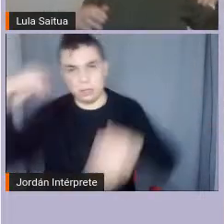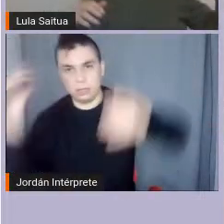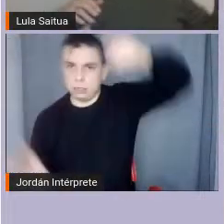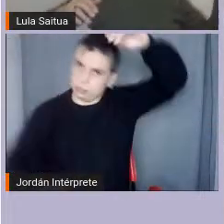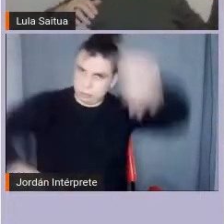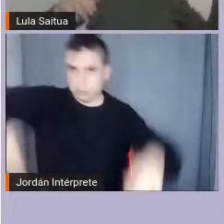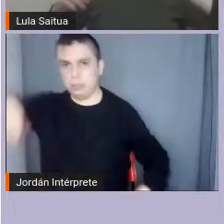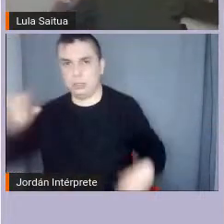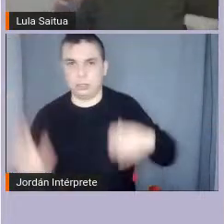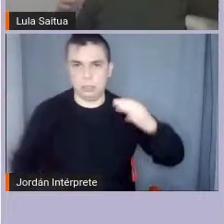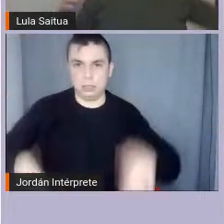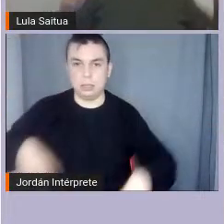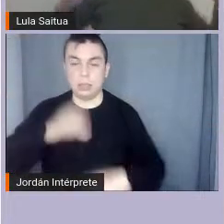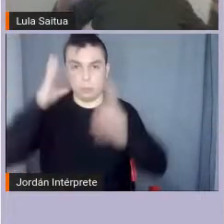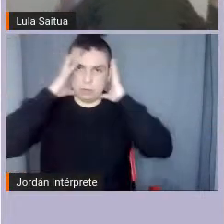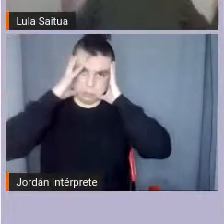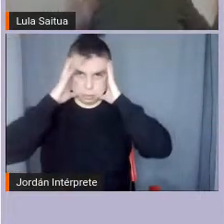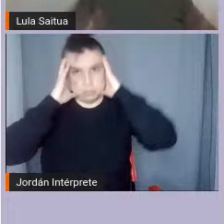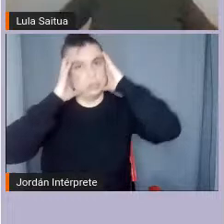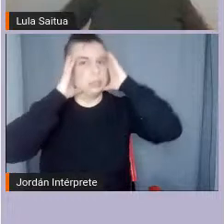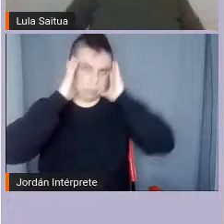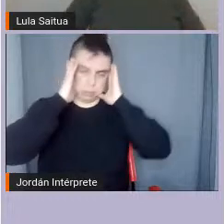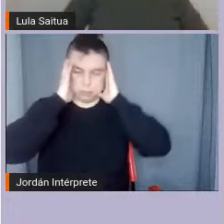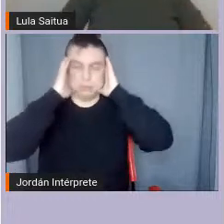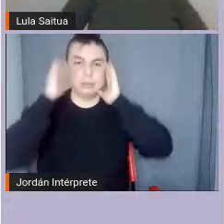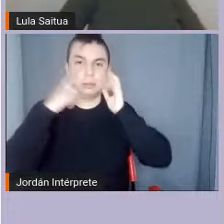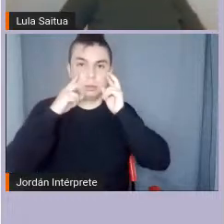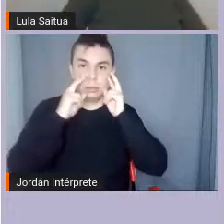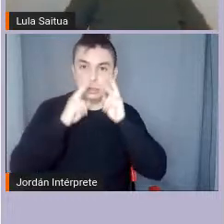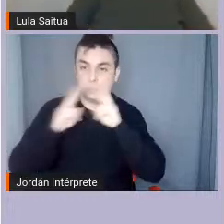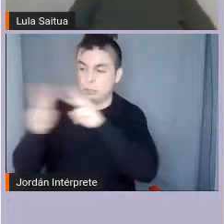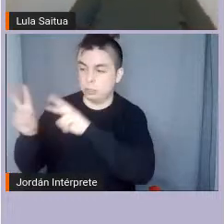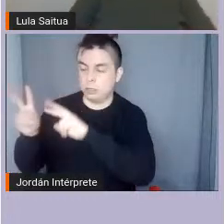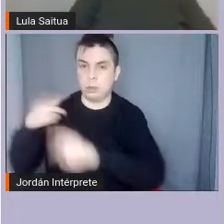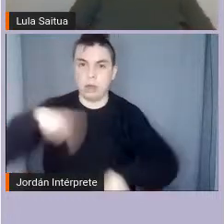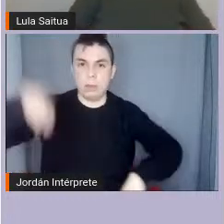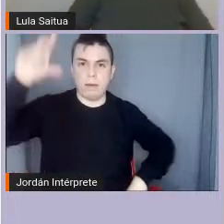Cabeza. Vista horizontal y nos vamos a tomar una foto.